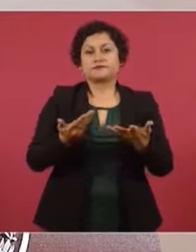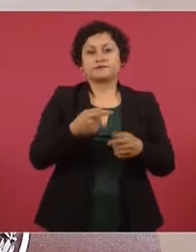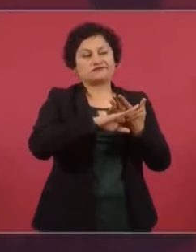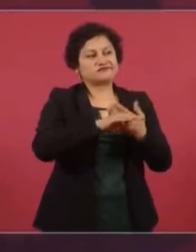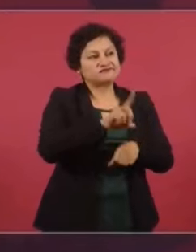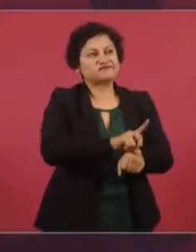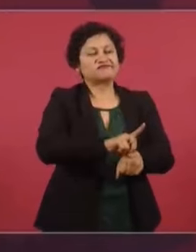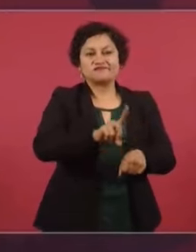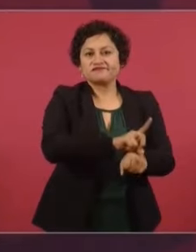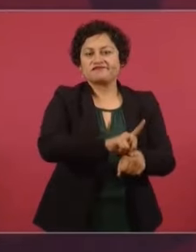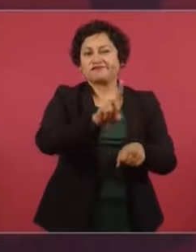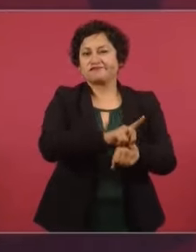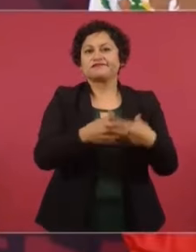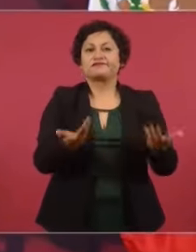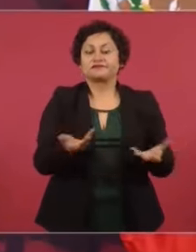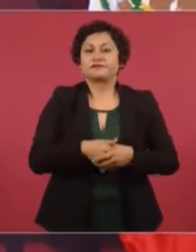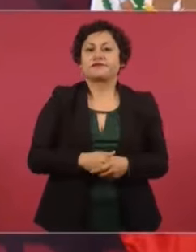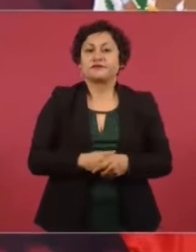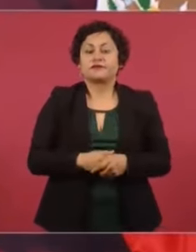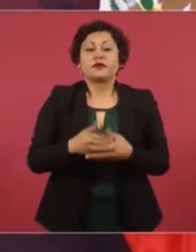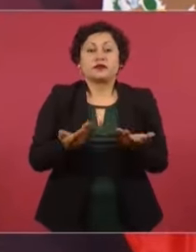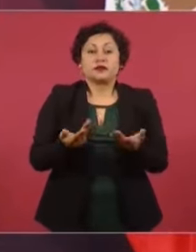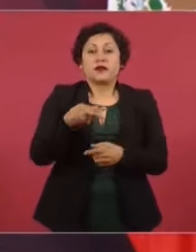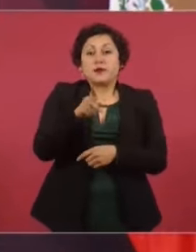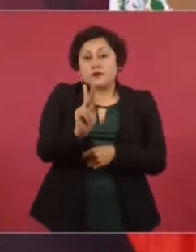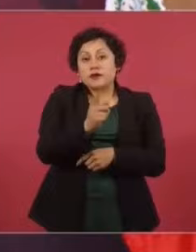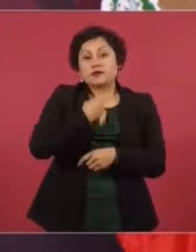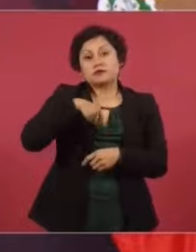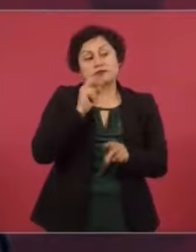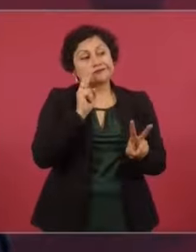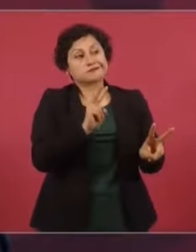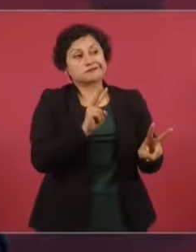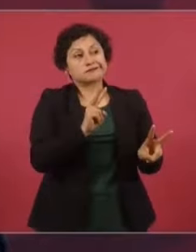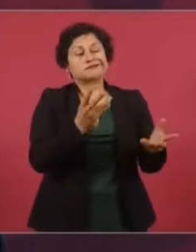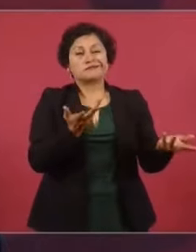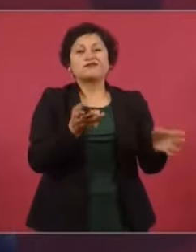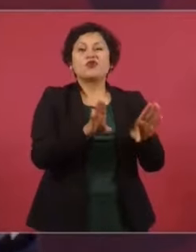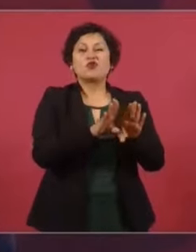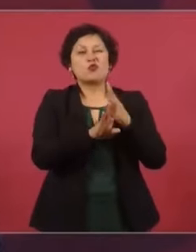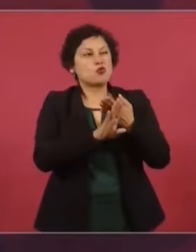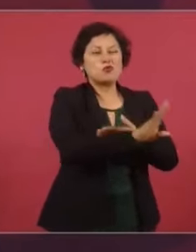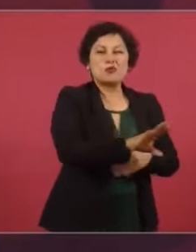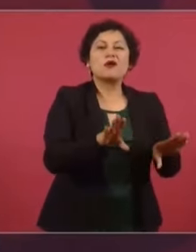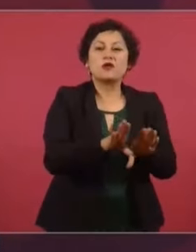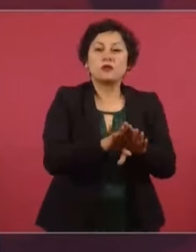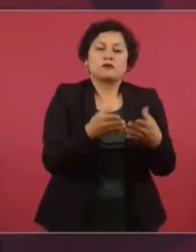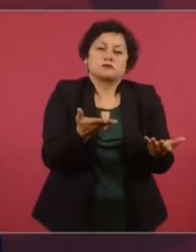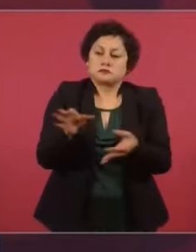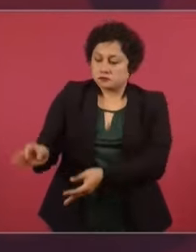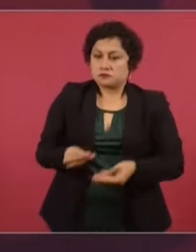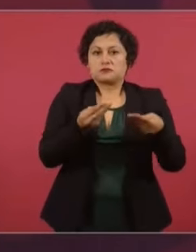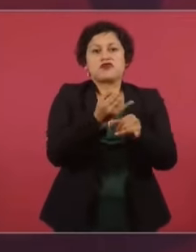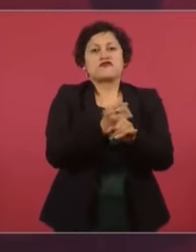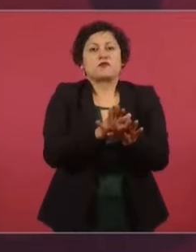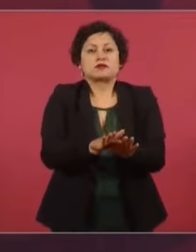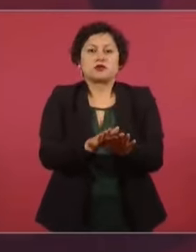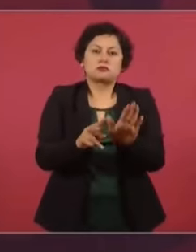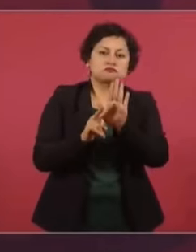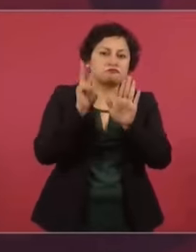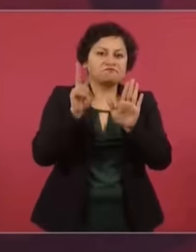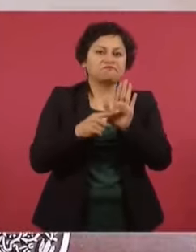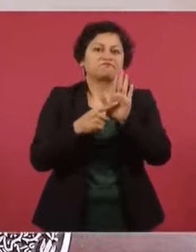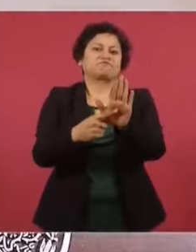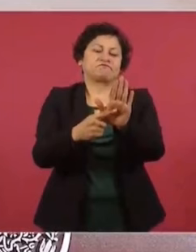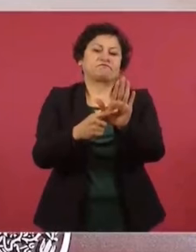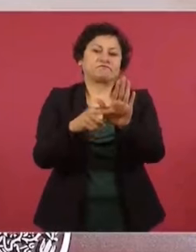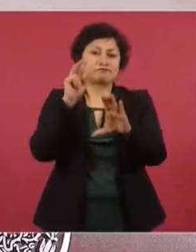el otro también. Pero ¿qué es lo mejor para enfrentarlos? Informar, transparentar todo. Una regla de oro de la democracia es precisamente